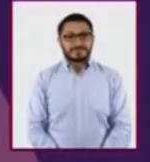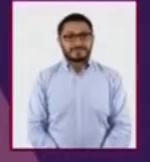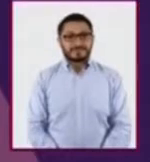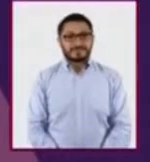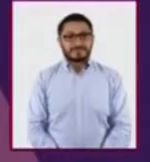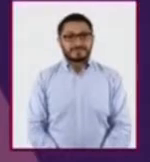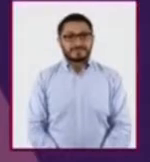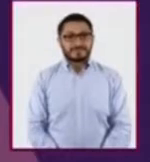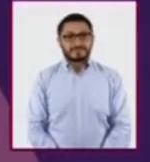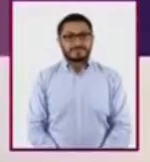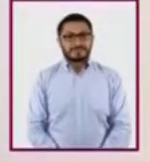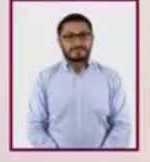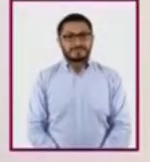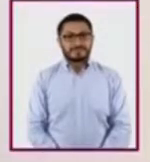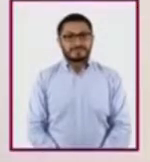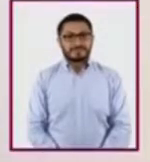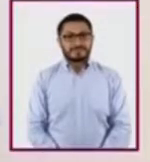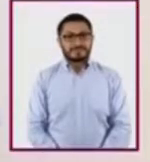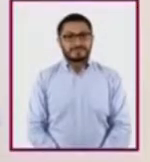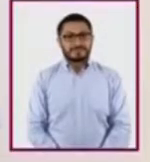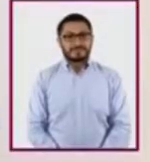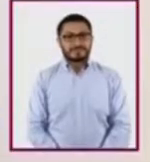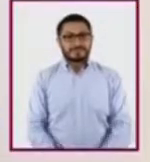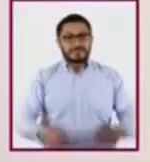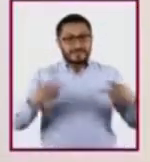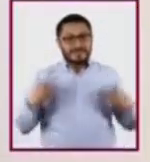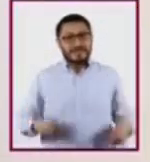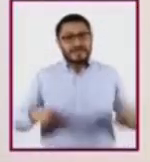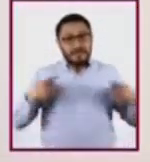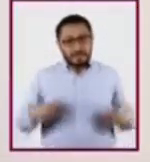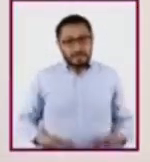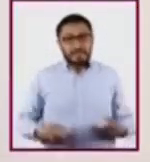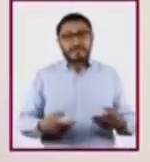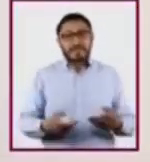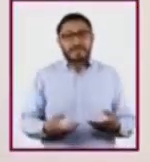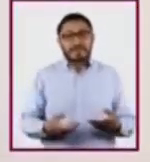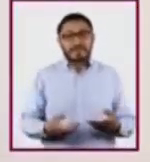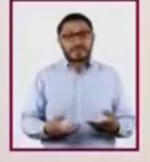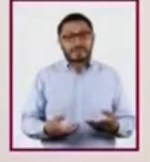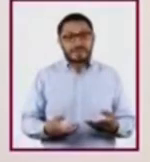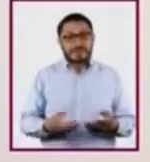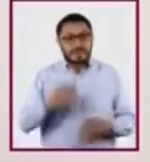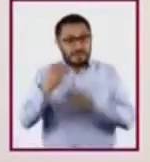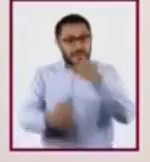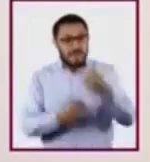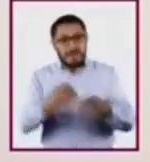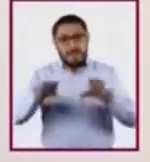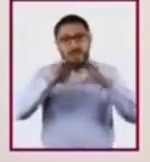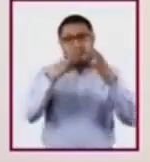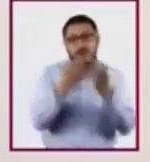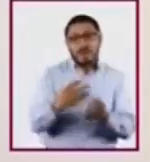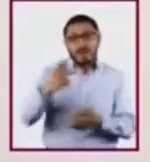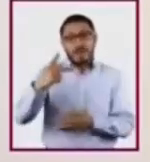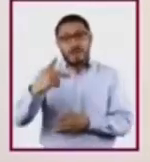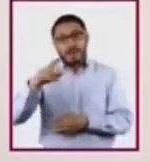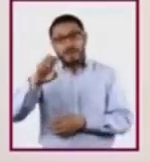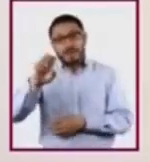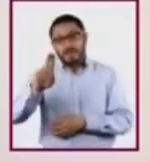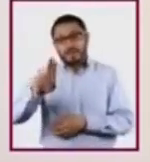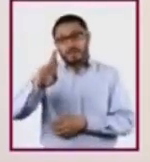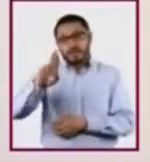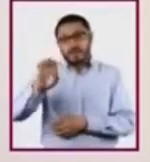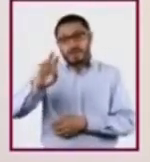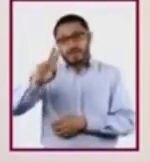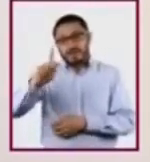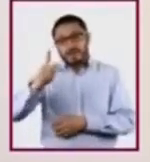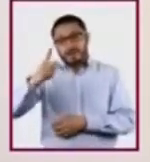lo practicaban? El juego de la pelota purépecha es una tradición que data de hace más de 3.500